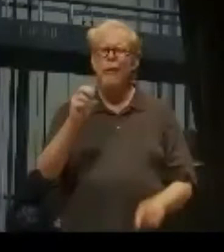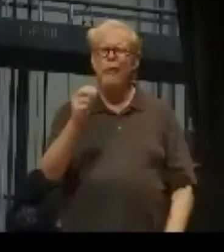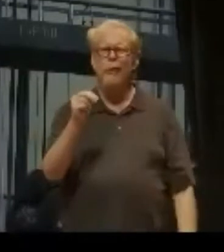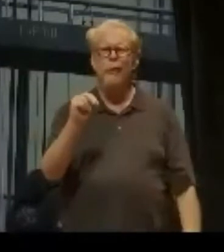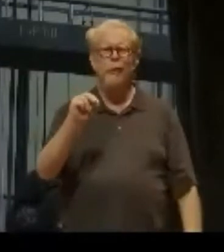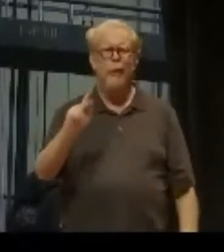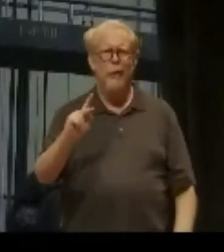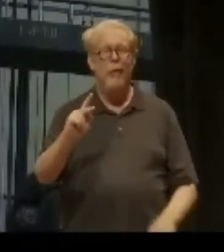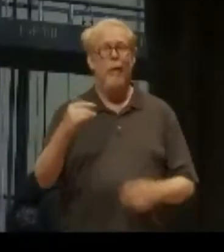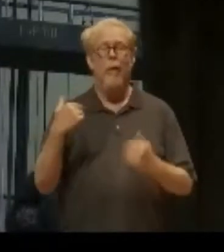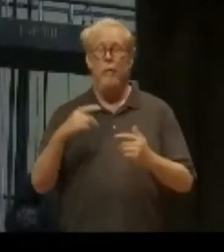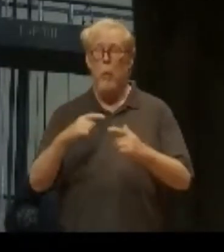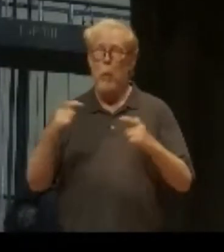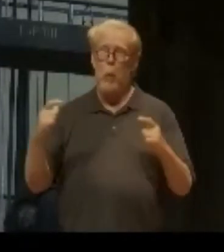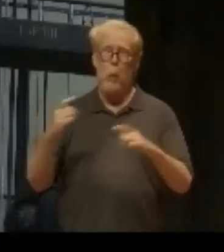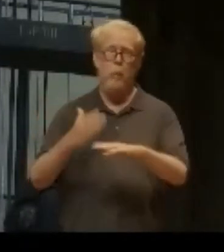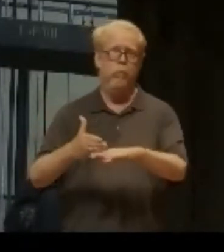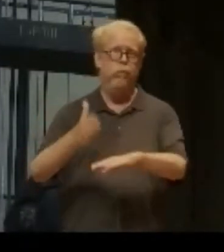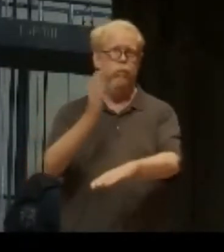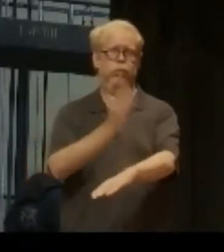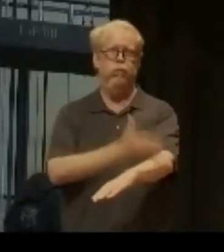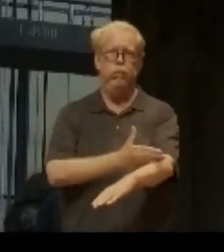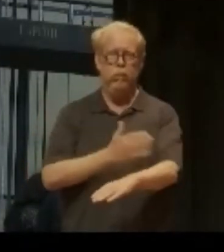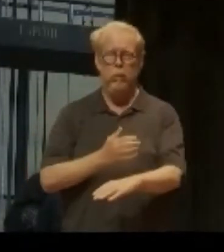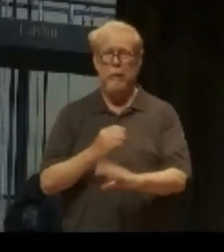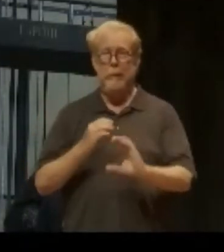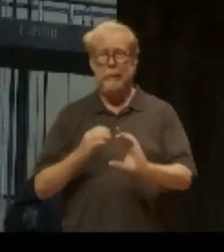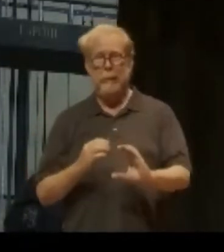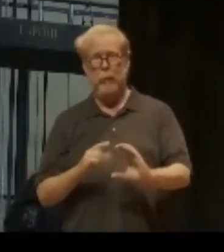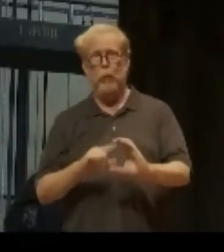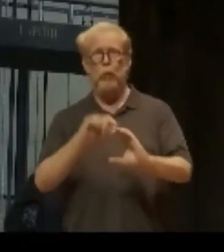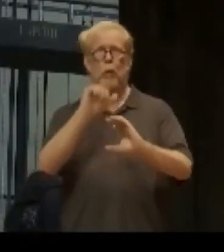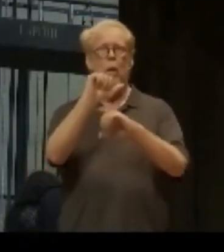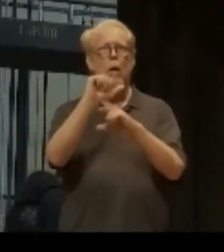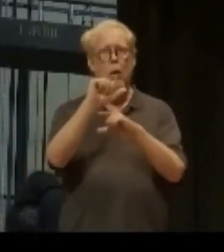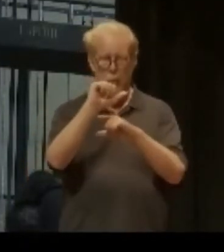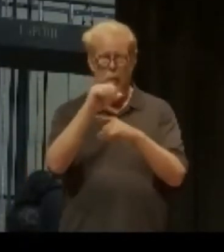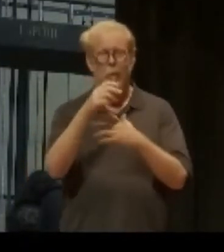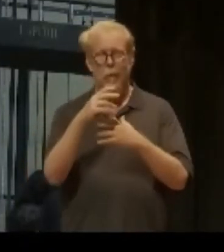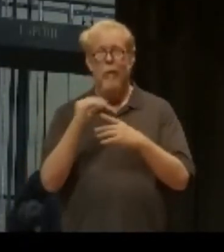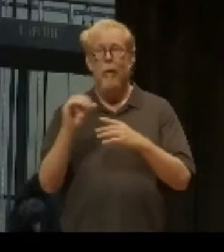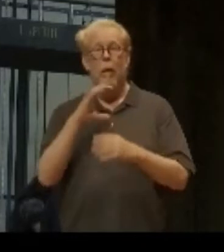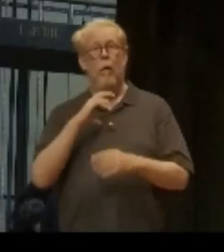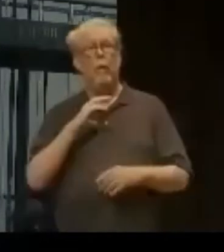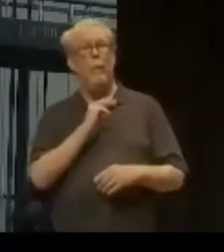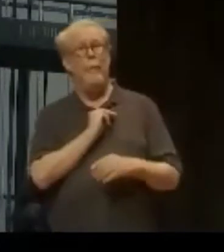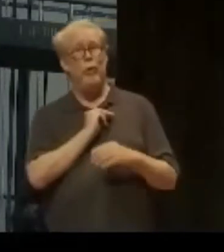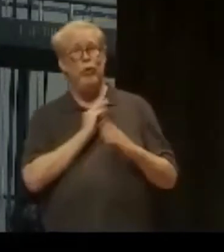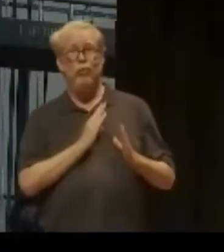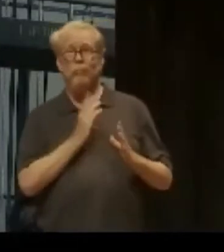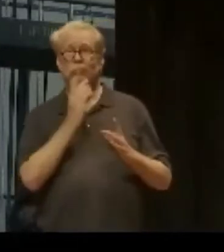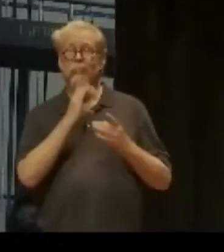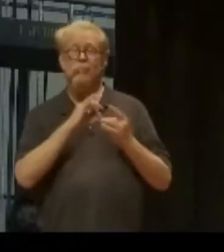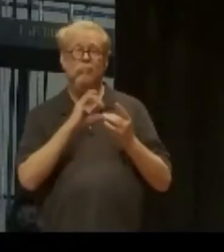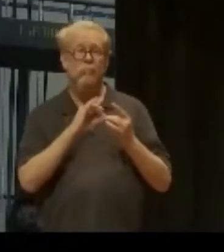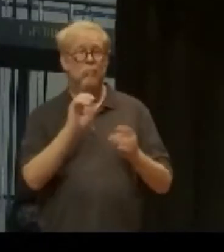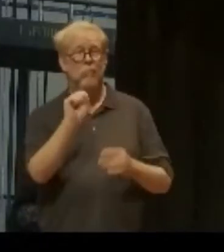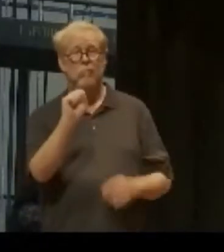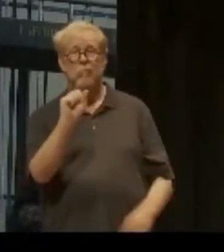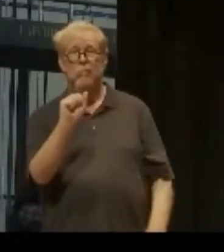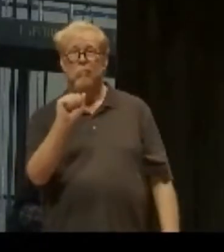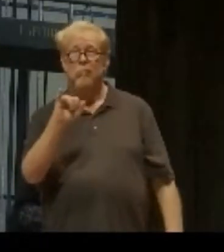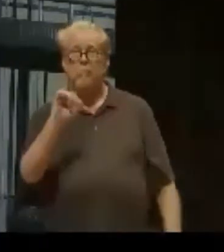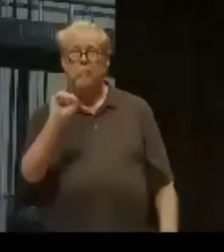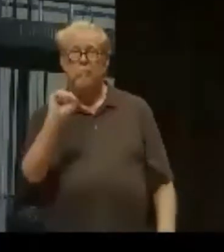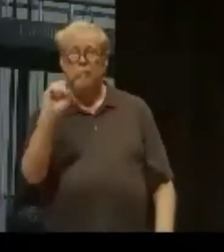en el lado sur, porque fue una de las que tuvo más mejoras en todo el estado, pasó de C, calificación C a calificación A, y vino el comisionado